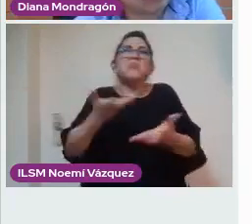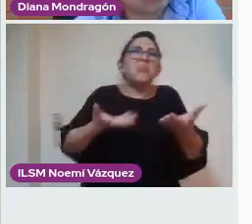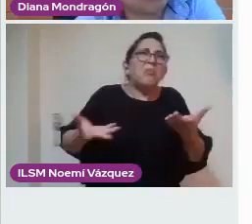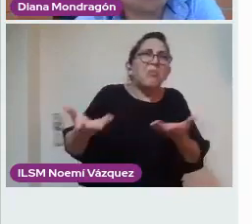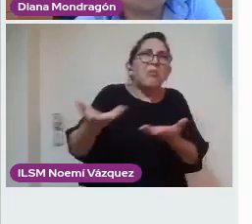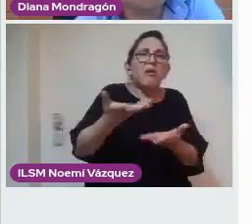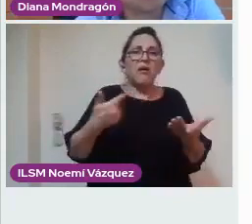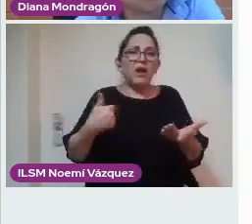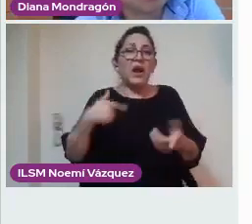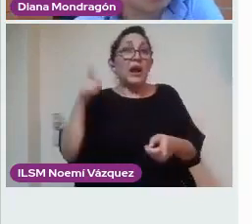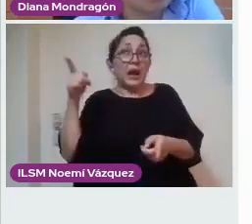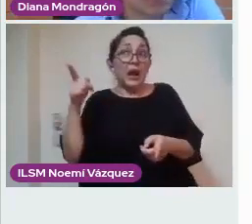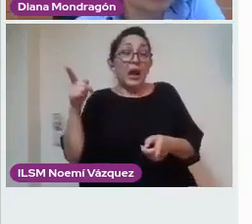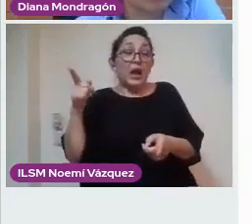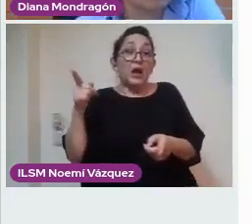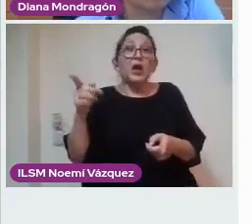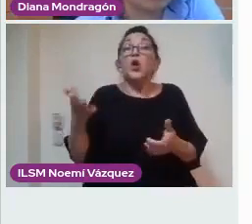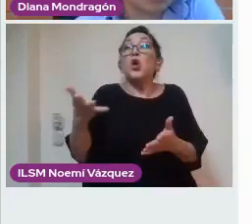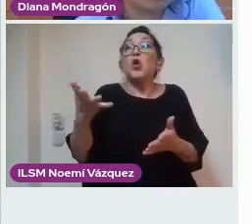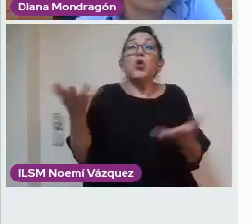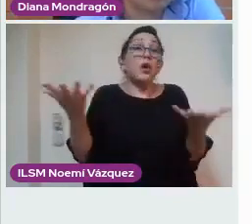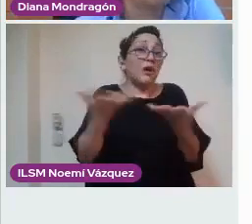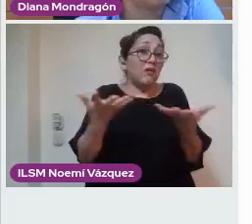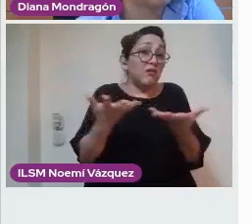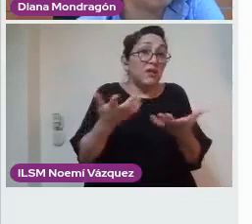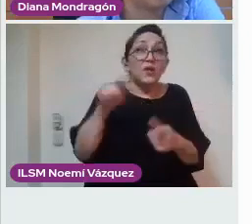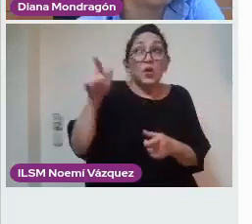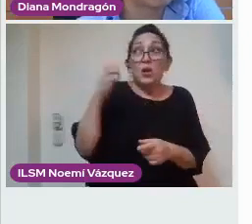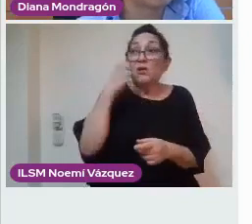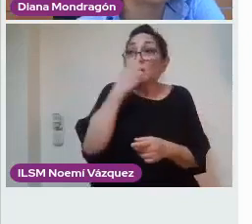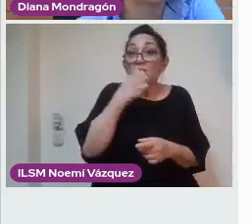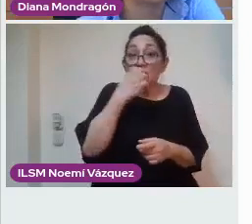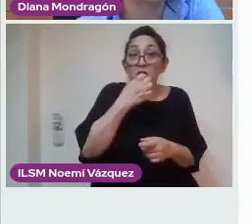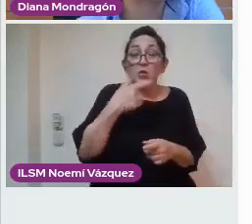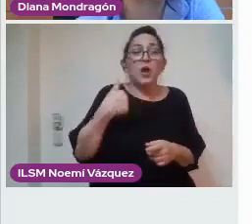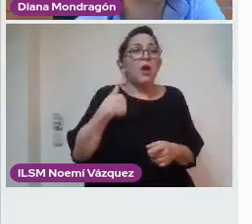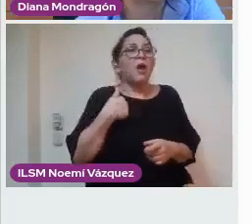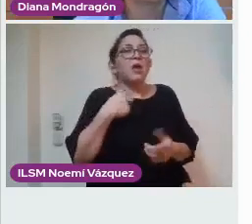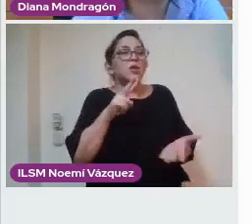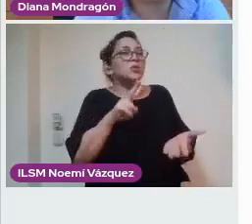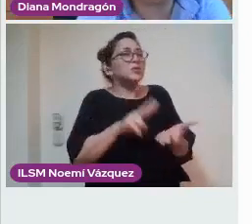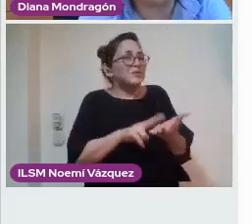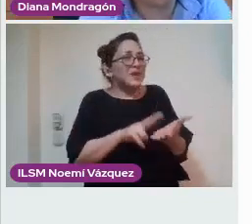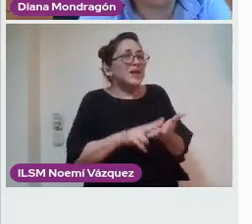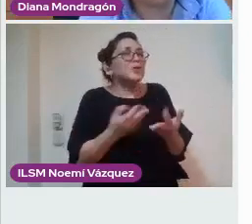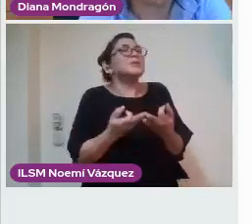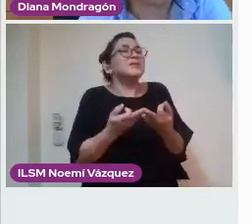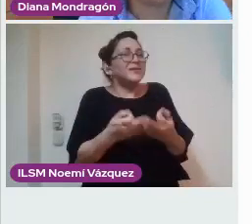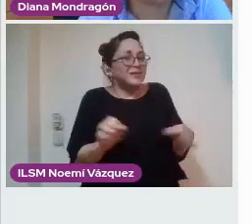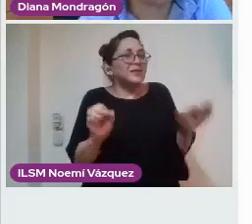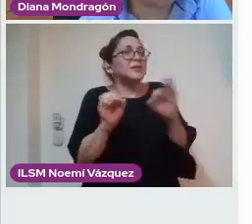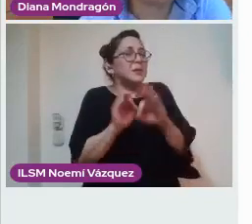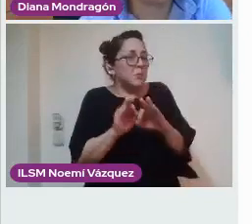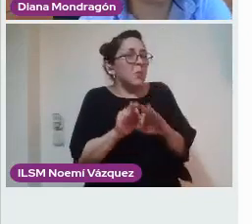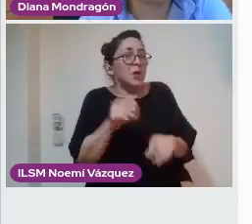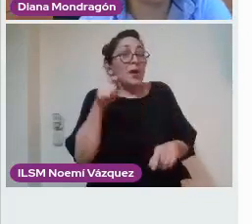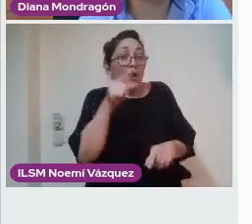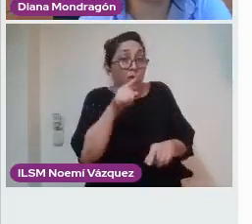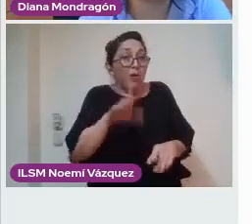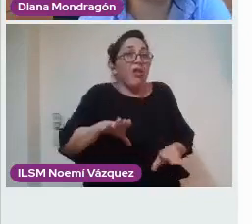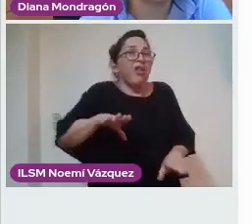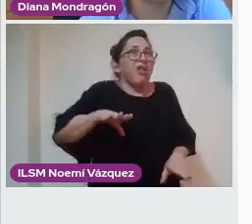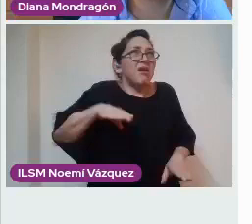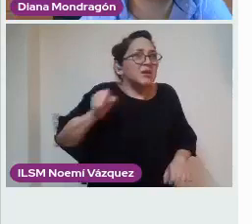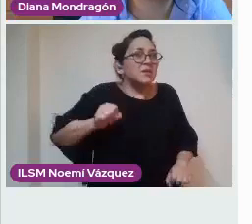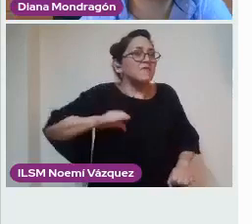importante que nosotros, podamos, como papás, podamos valorar lo aprendido en la escuela. Es decir, poder reconocer los esfuerzos enormes